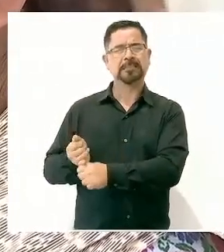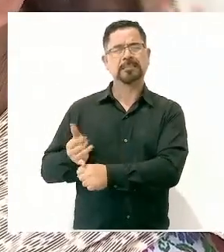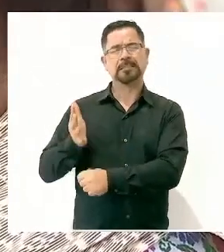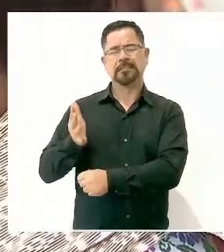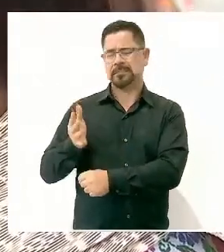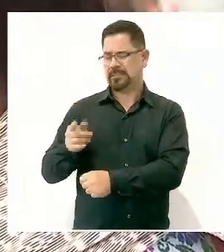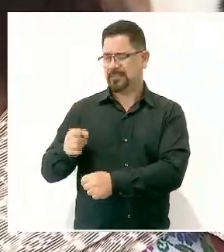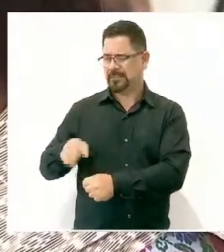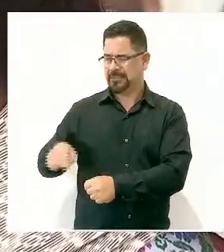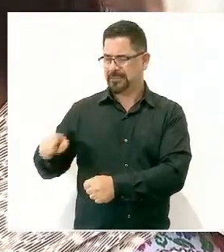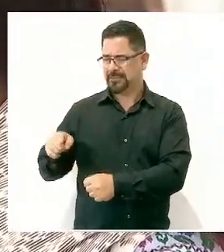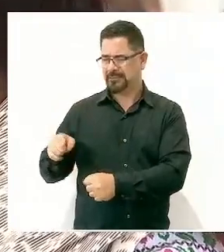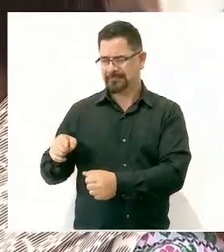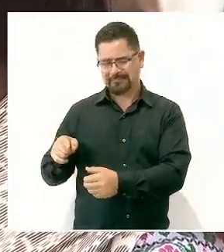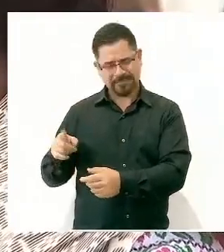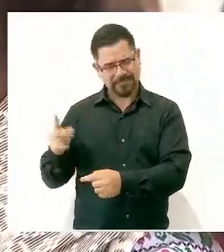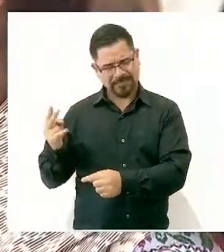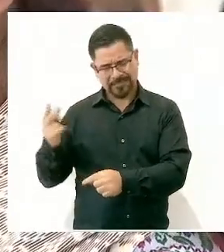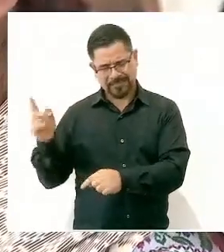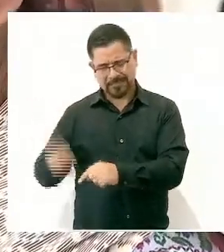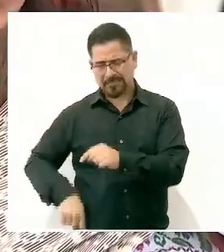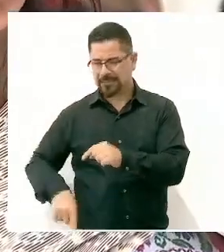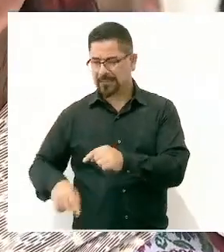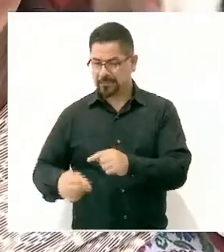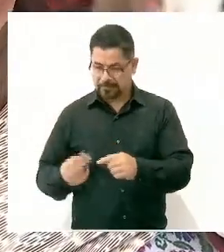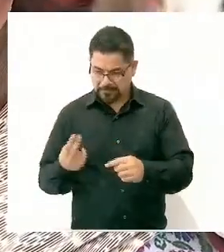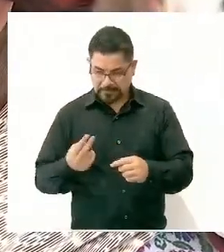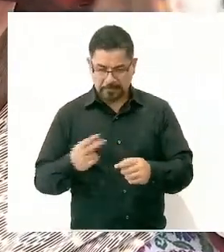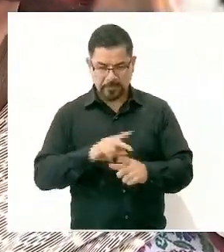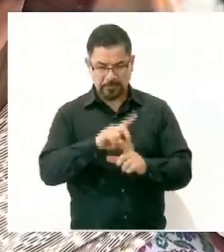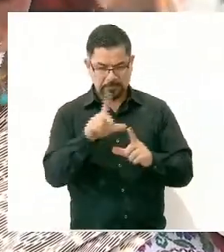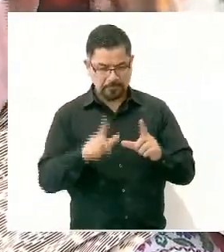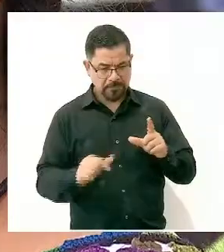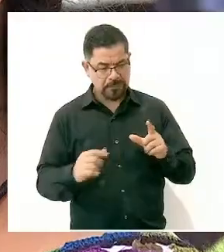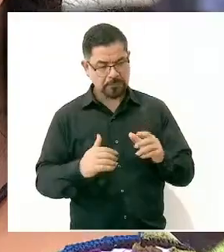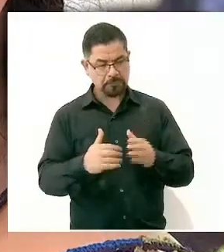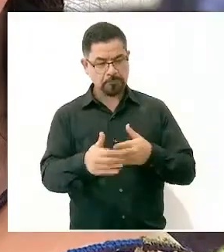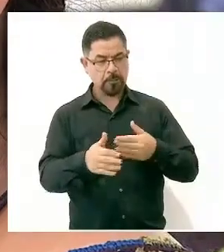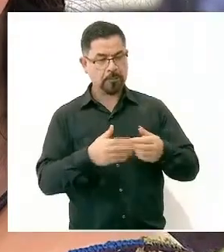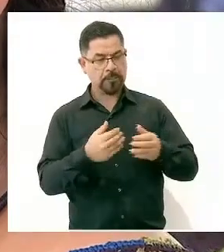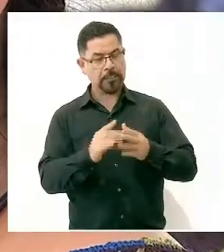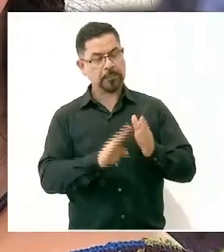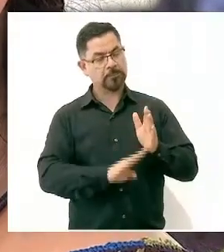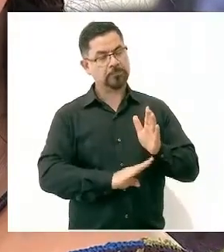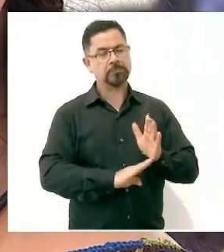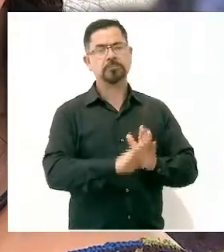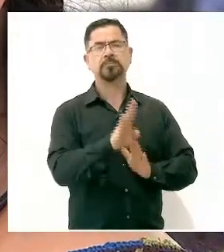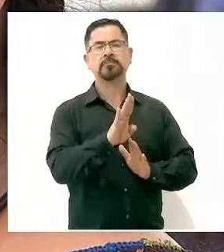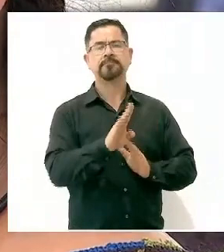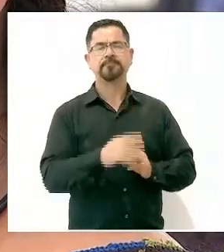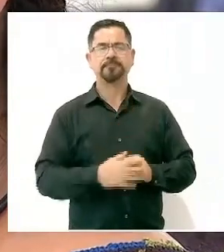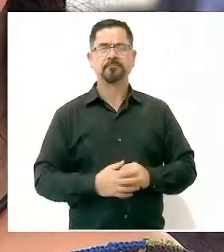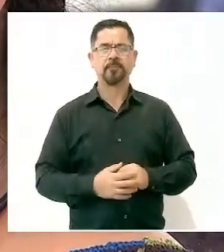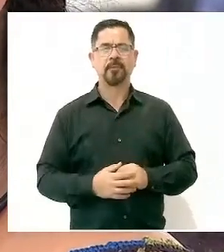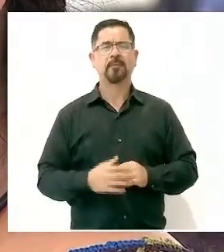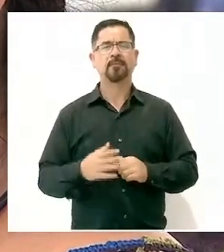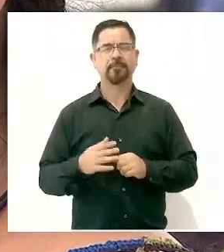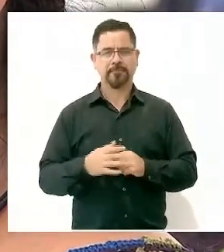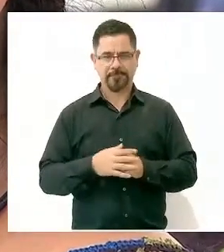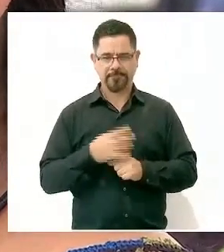impedía la modernización del país. el